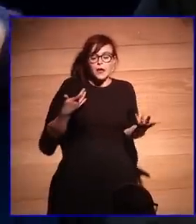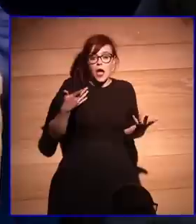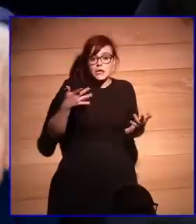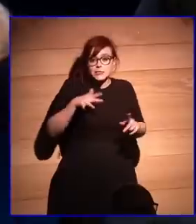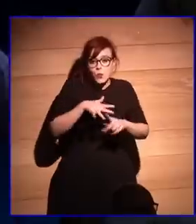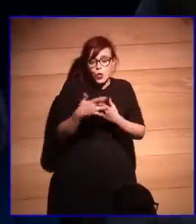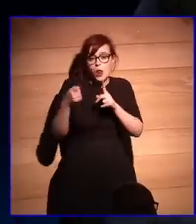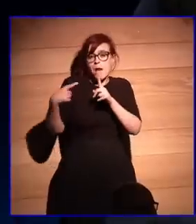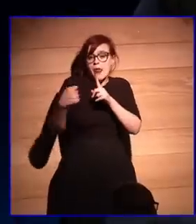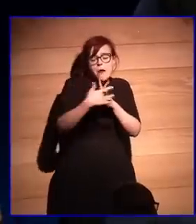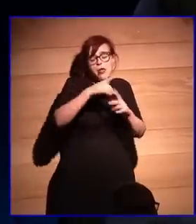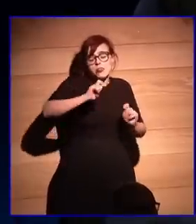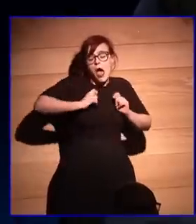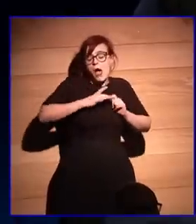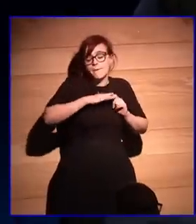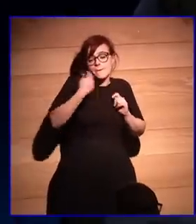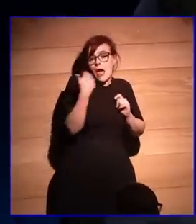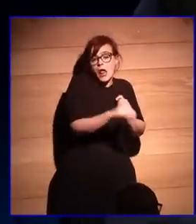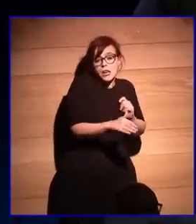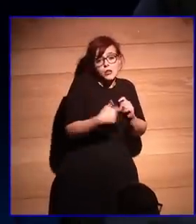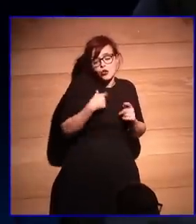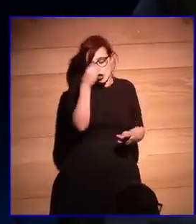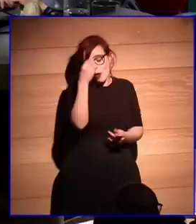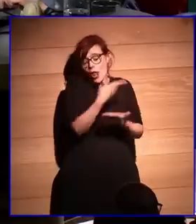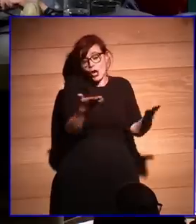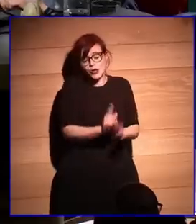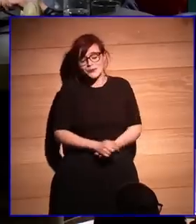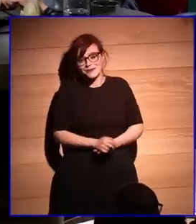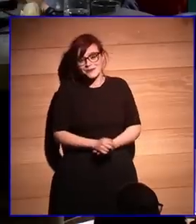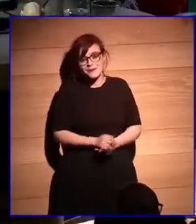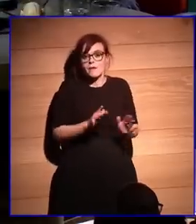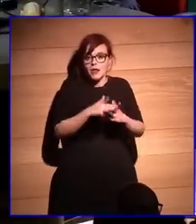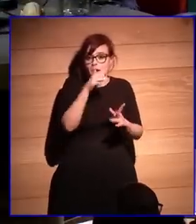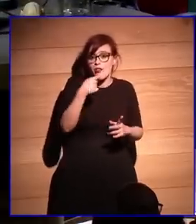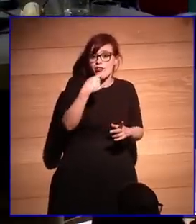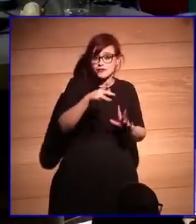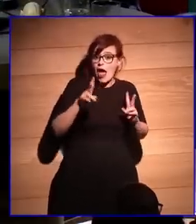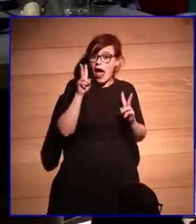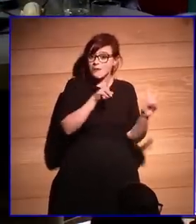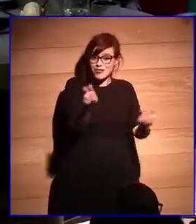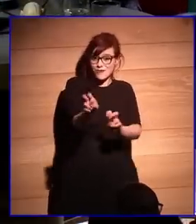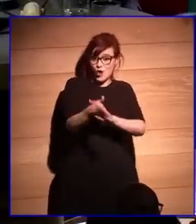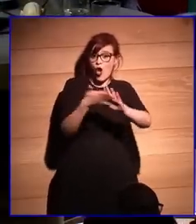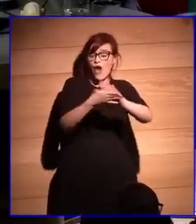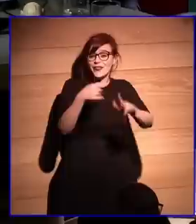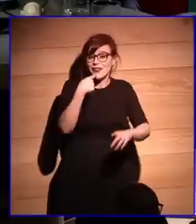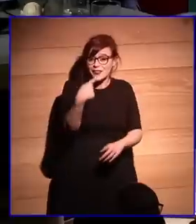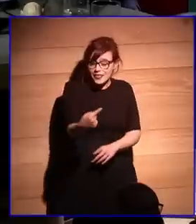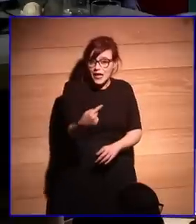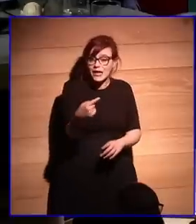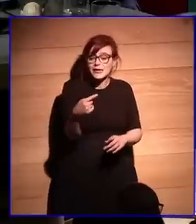una variable que le hayan llevado a hacer el mal, pues no me lo creo. O sea, yo siempre, antes de apuntar, lo digo al principio de la charla, decía que